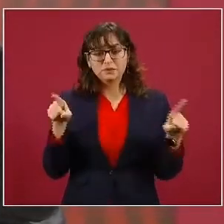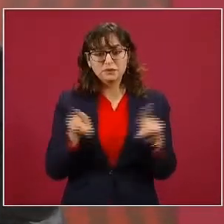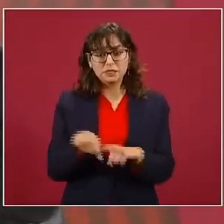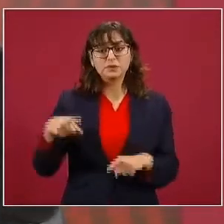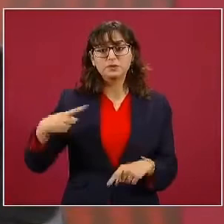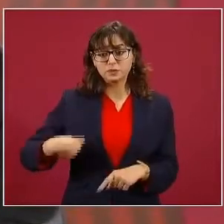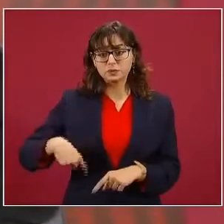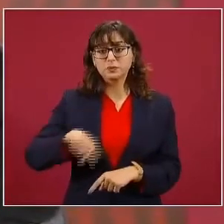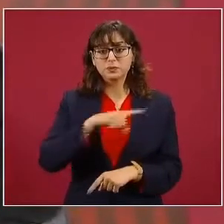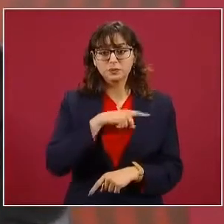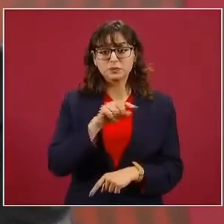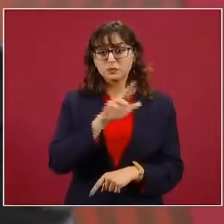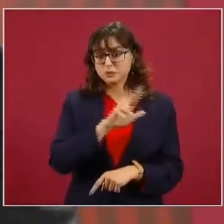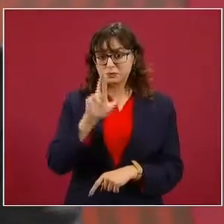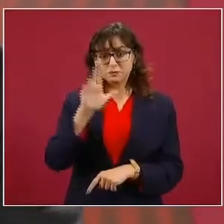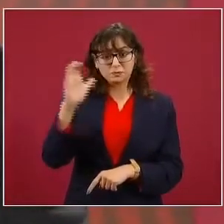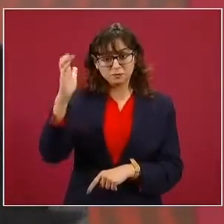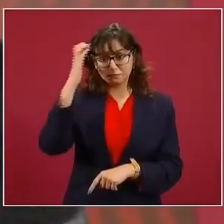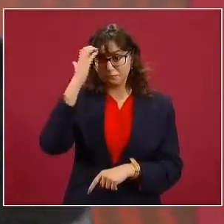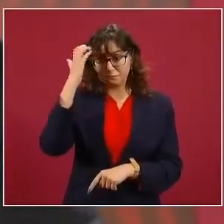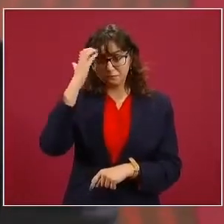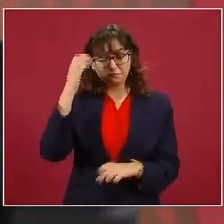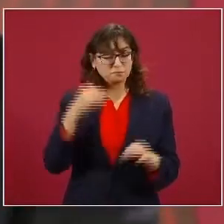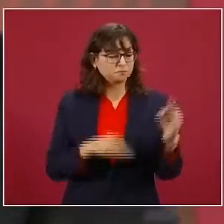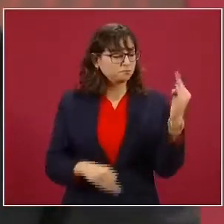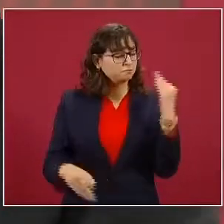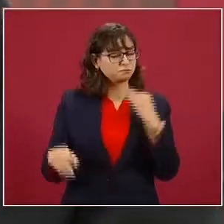reconocer siempre la labor